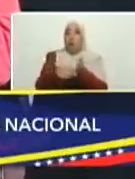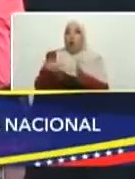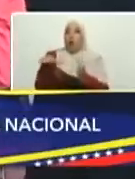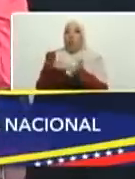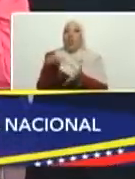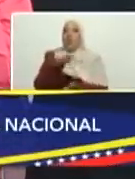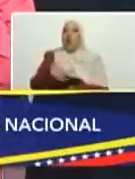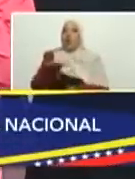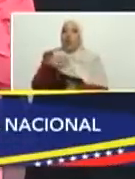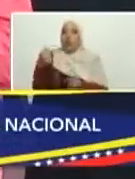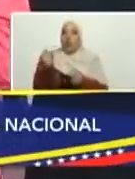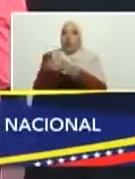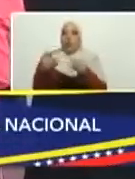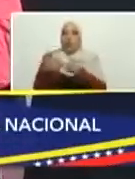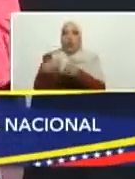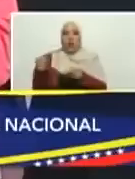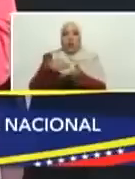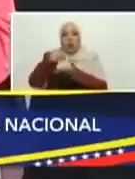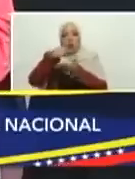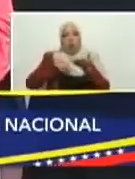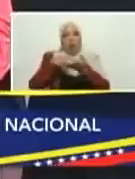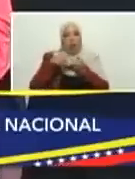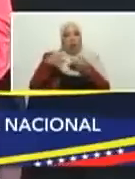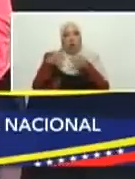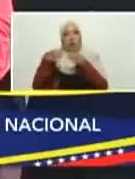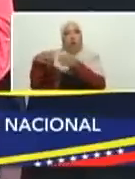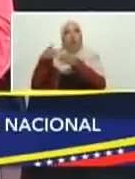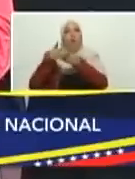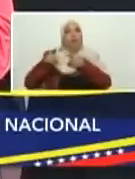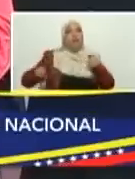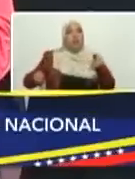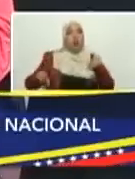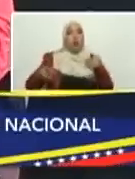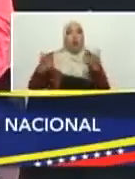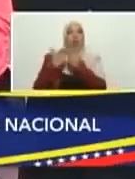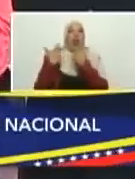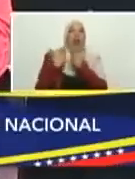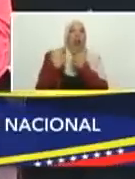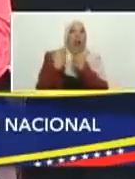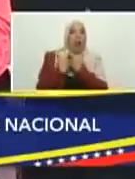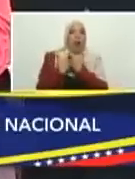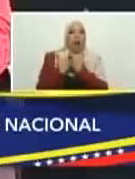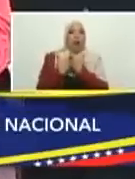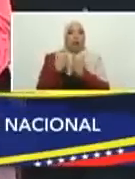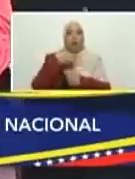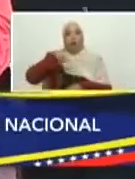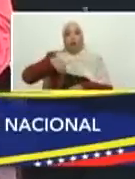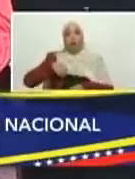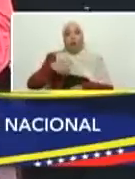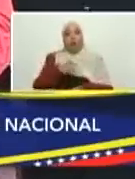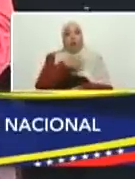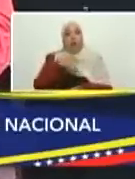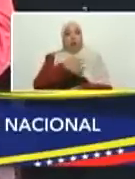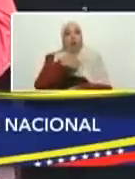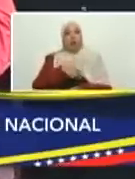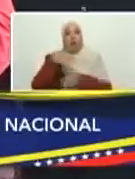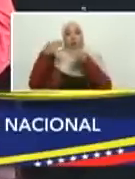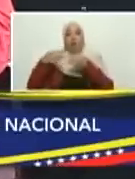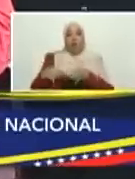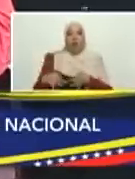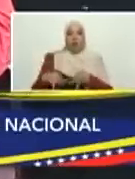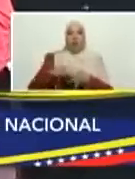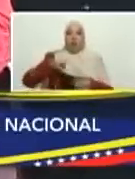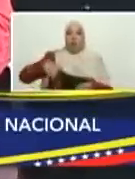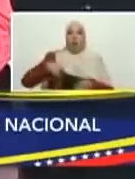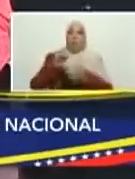pluma, divisionista? Porque saben que nosotros mantenemos la esencia firme y férrea de